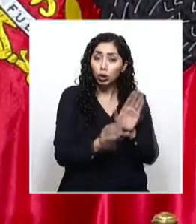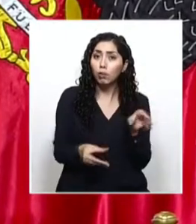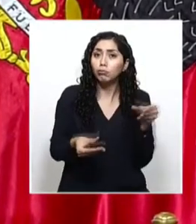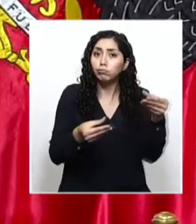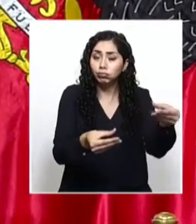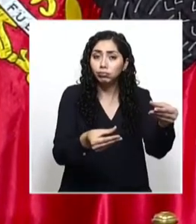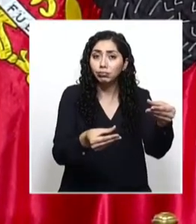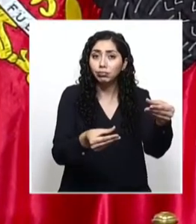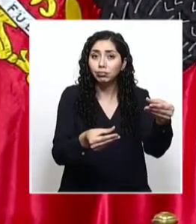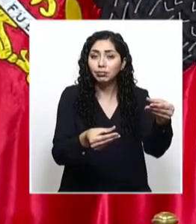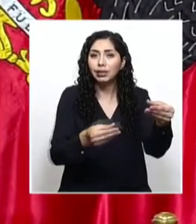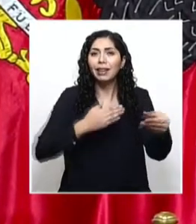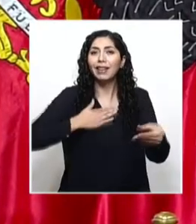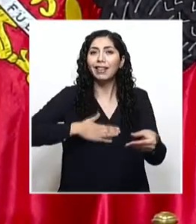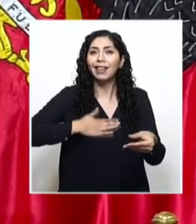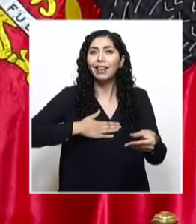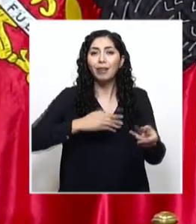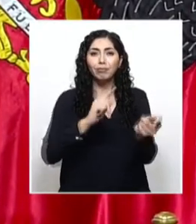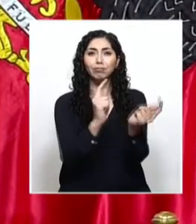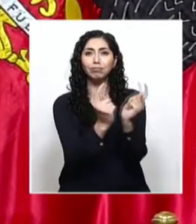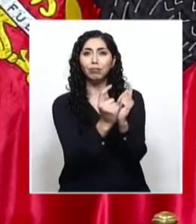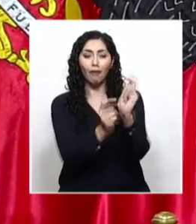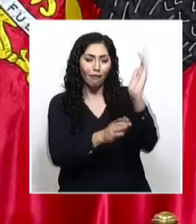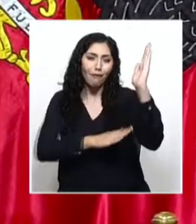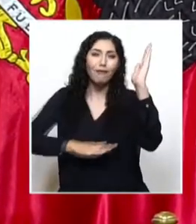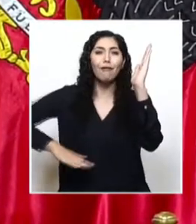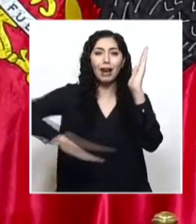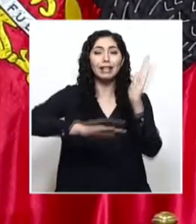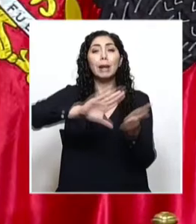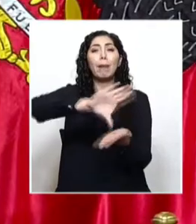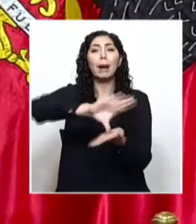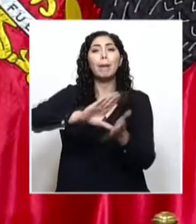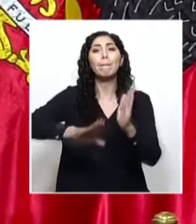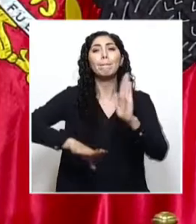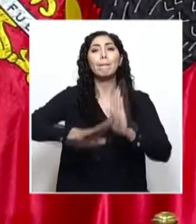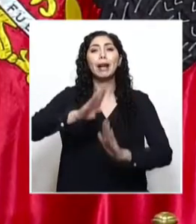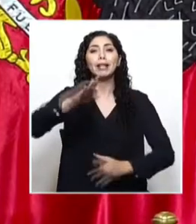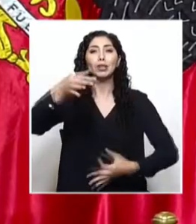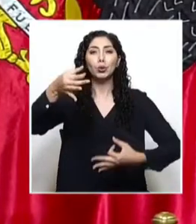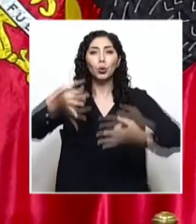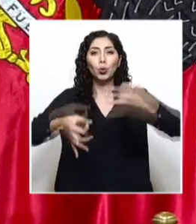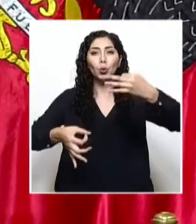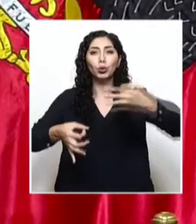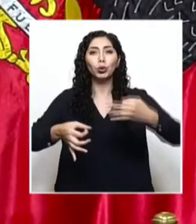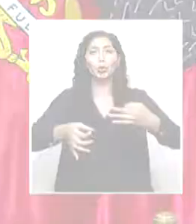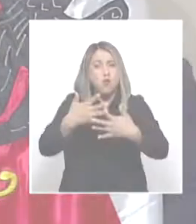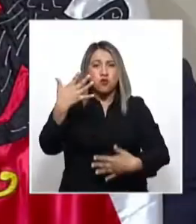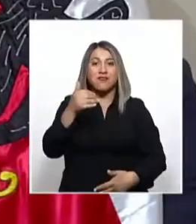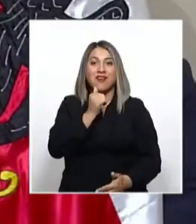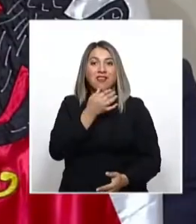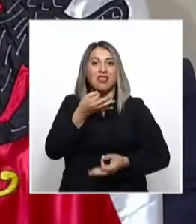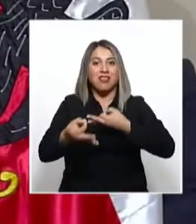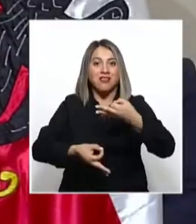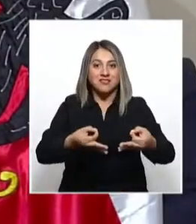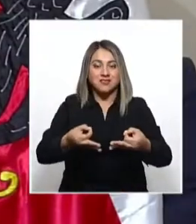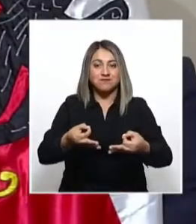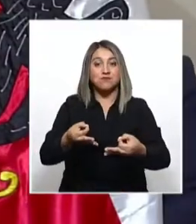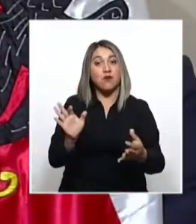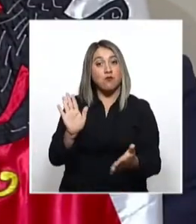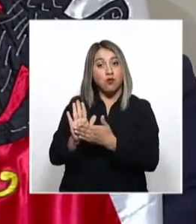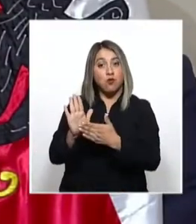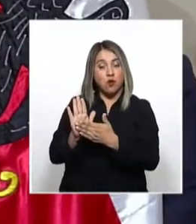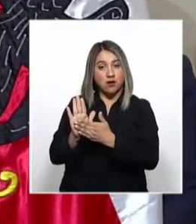llamada a convertirse en la base del país más justo con el que todas y todos soñamos. Puedo decir que esta propuesta